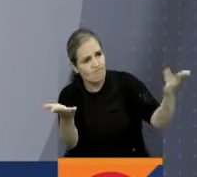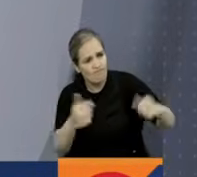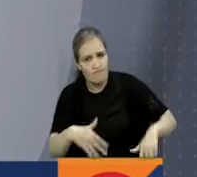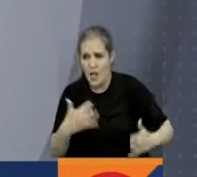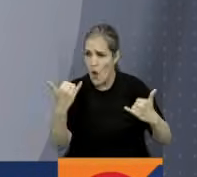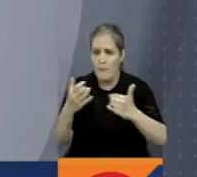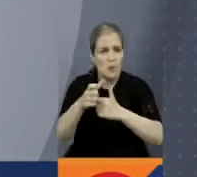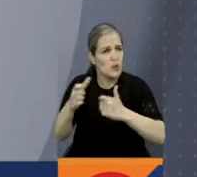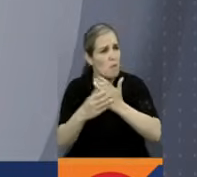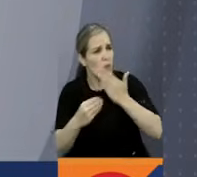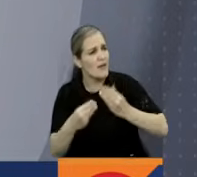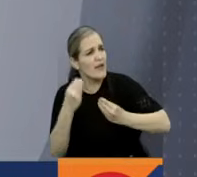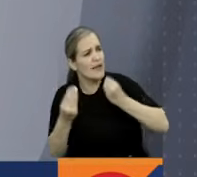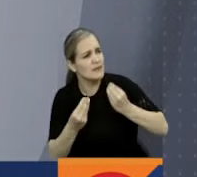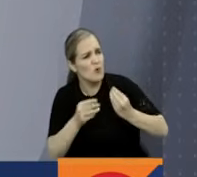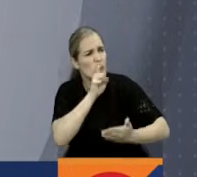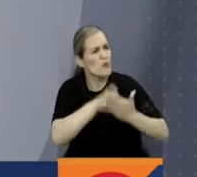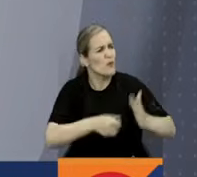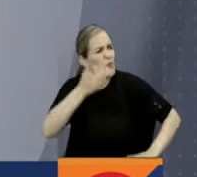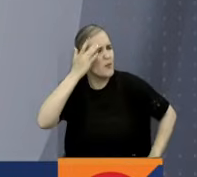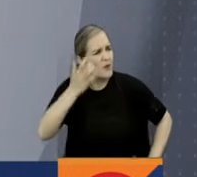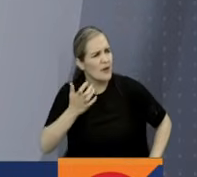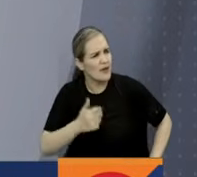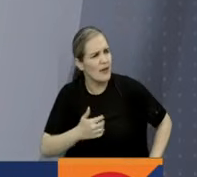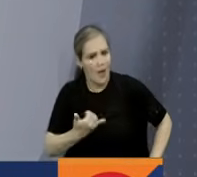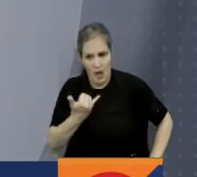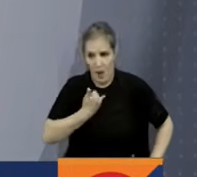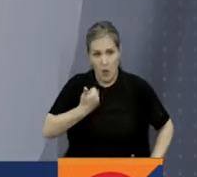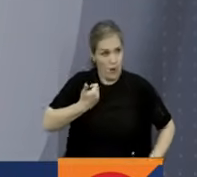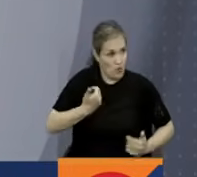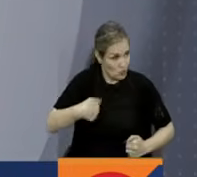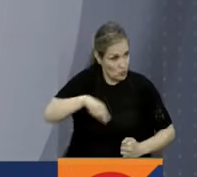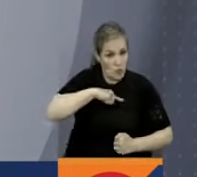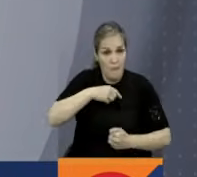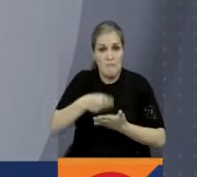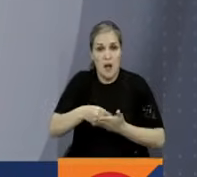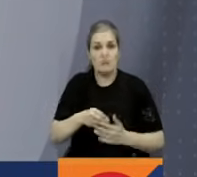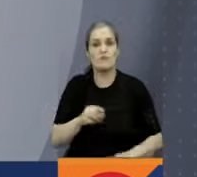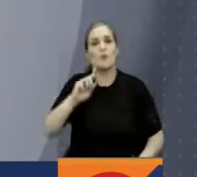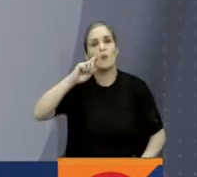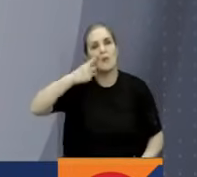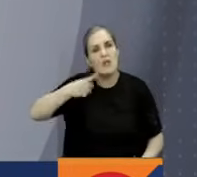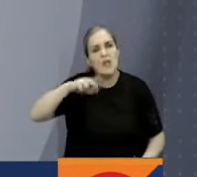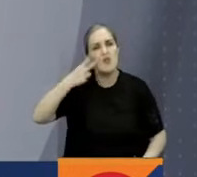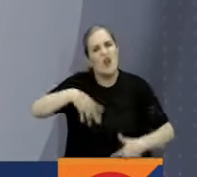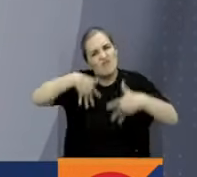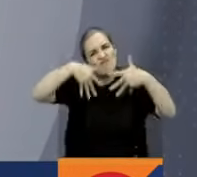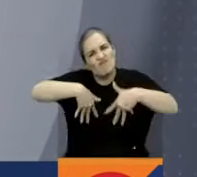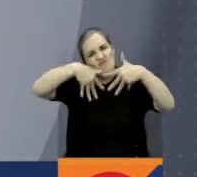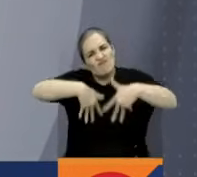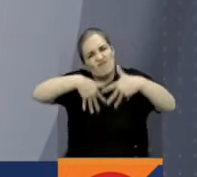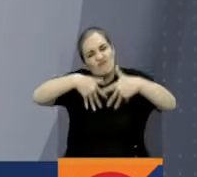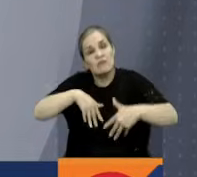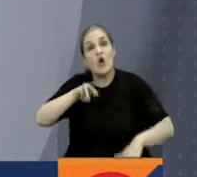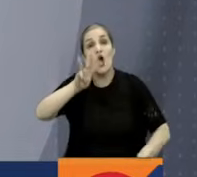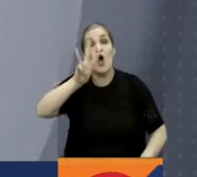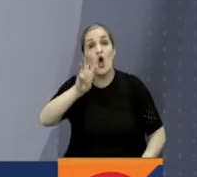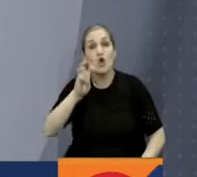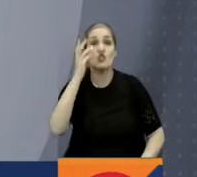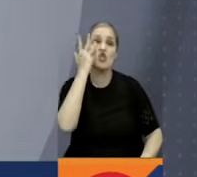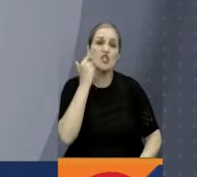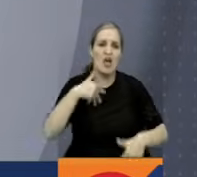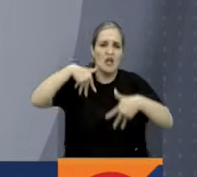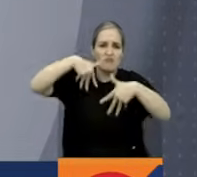pobres. Entonces ahora nos va a tocar pagar IVA en el agua. En medio del 8º día de manifestaciones, junto a otros jóvenes, continuaban